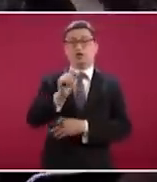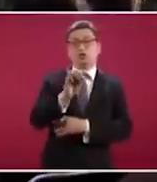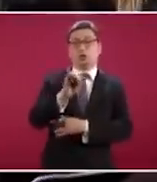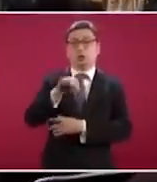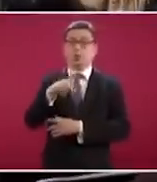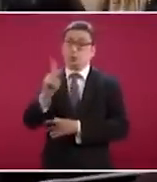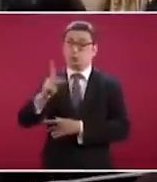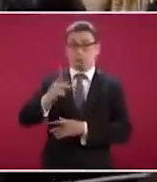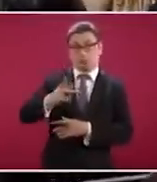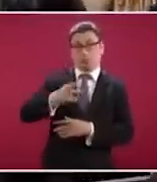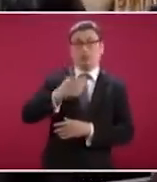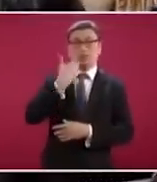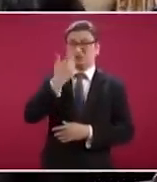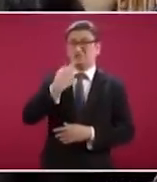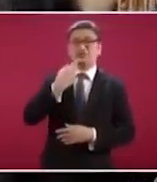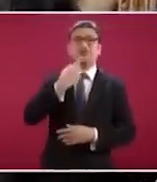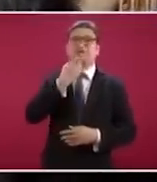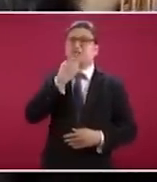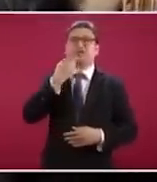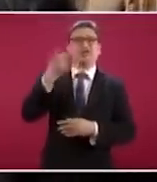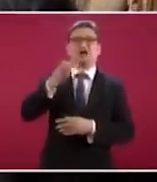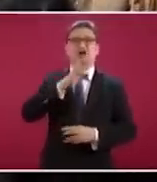Trump, que